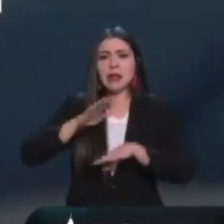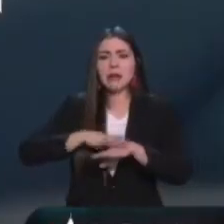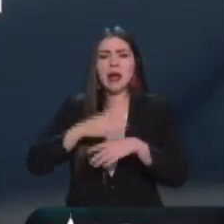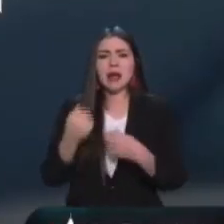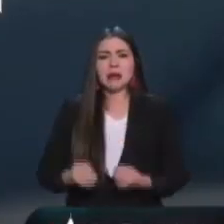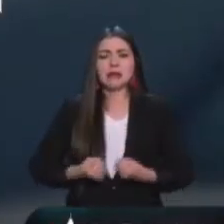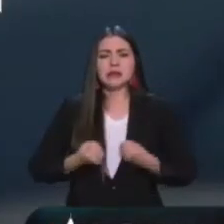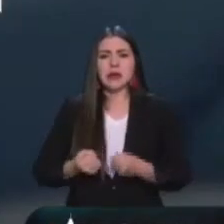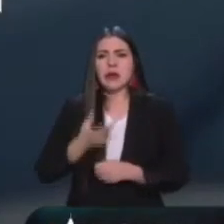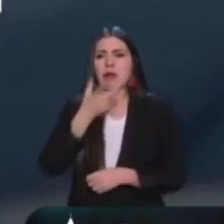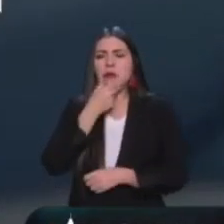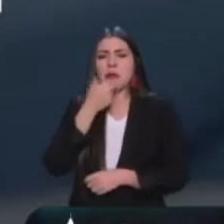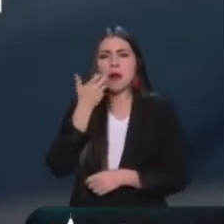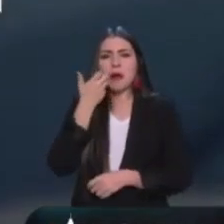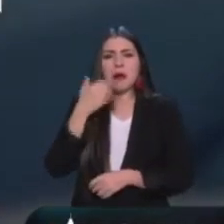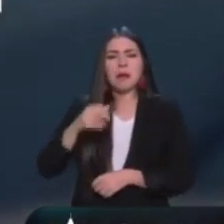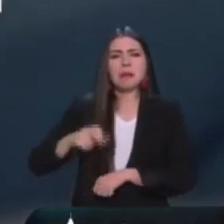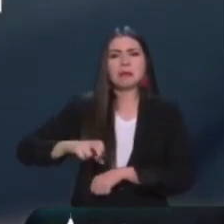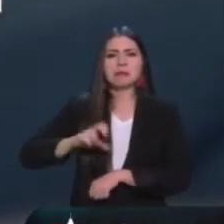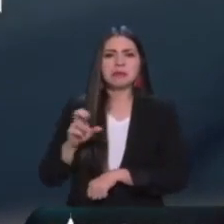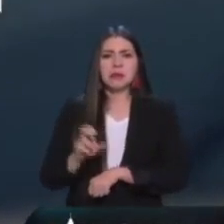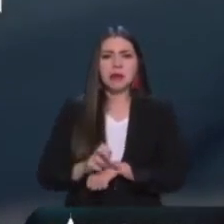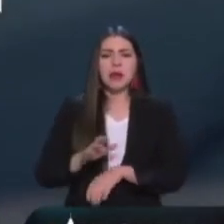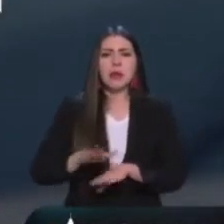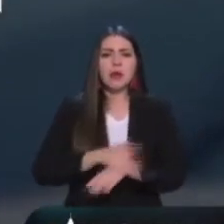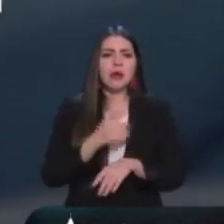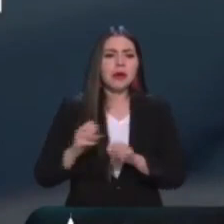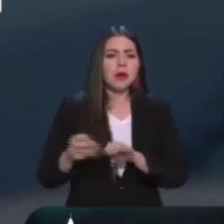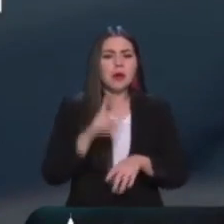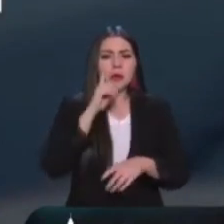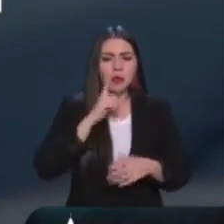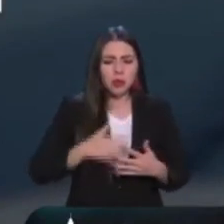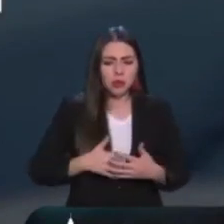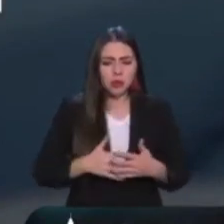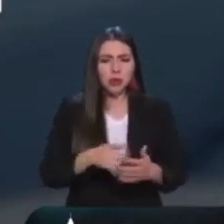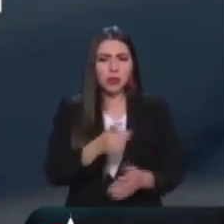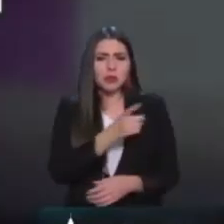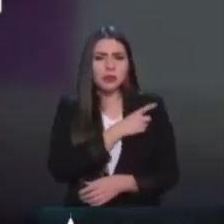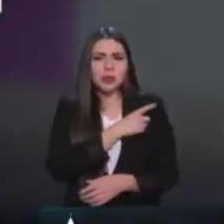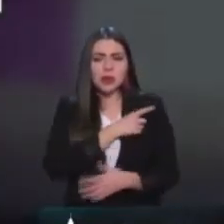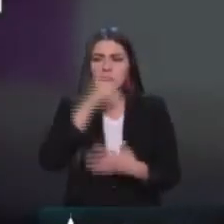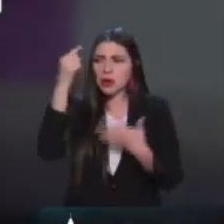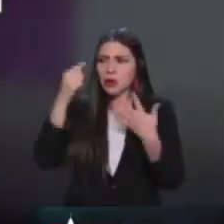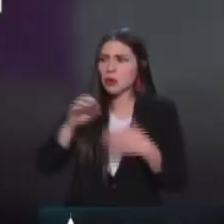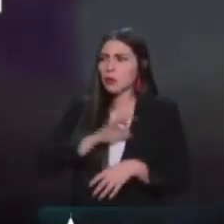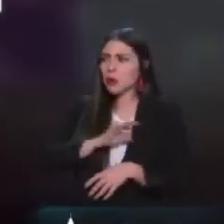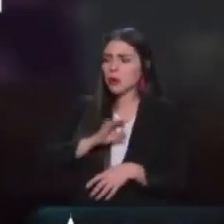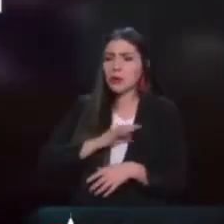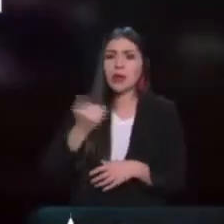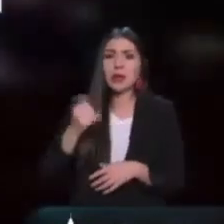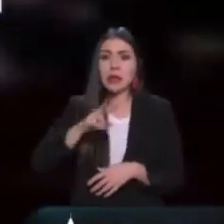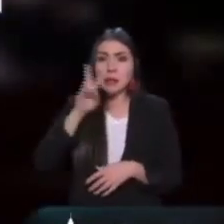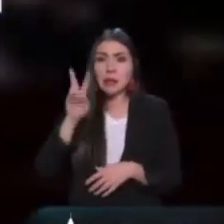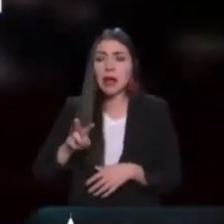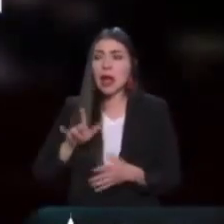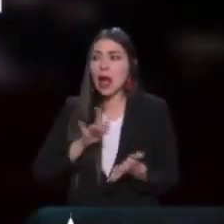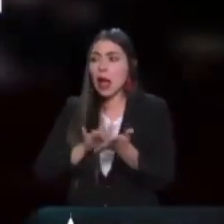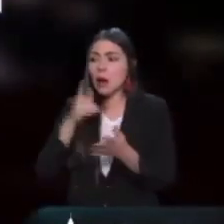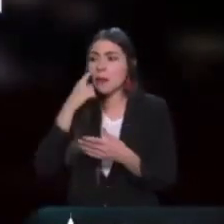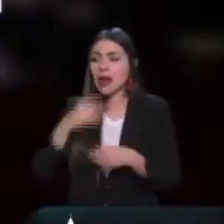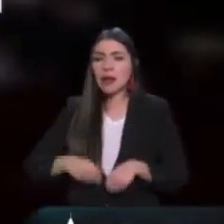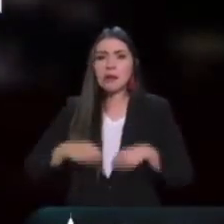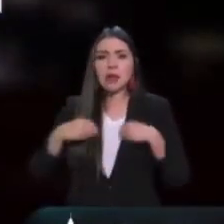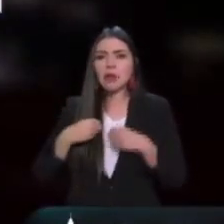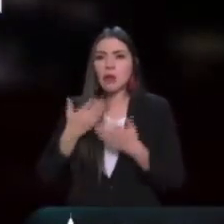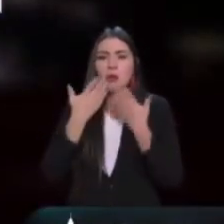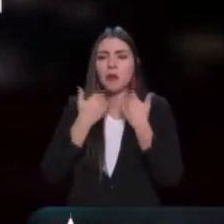deja el problema de un embarazo inesperado a la mujer, sola, con todas las opciones abiertas y sin opciones reales de apoyo para dar vida. En México la ley